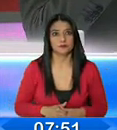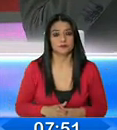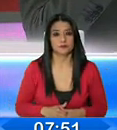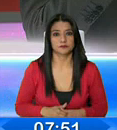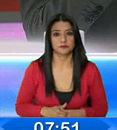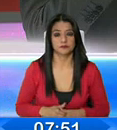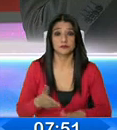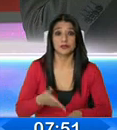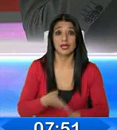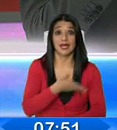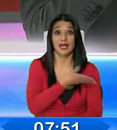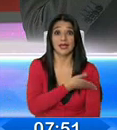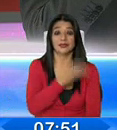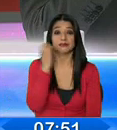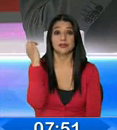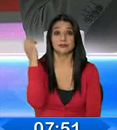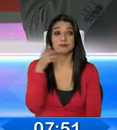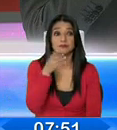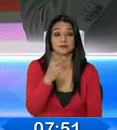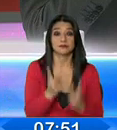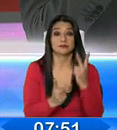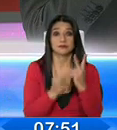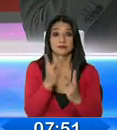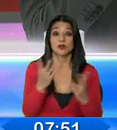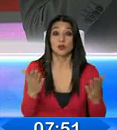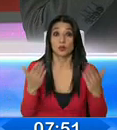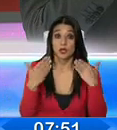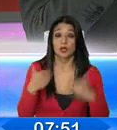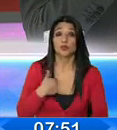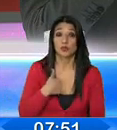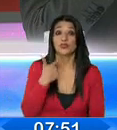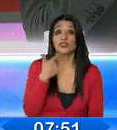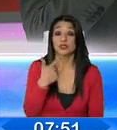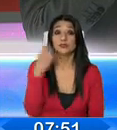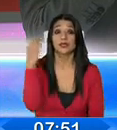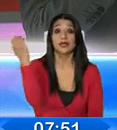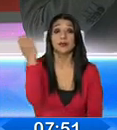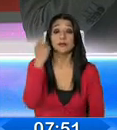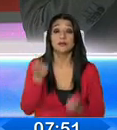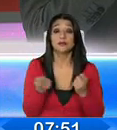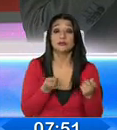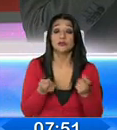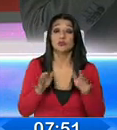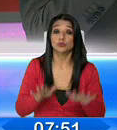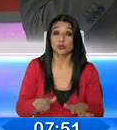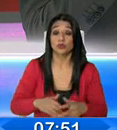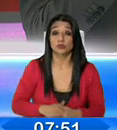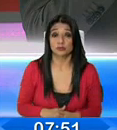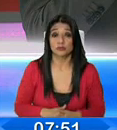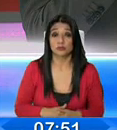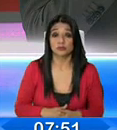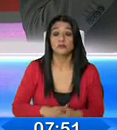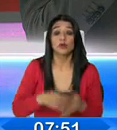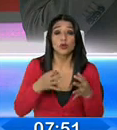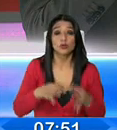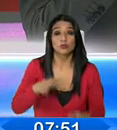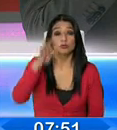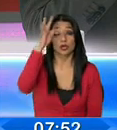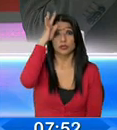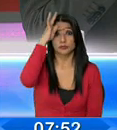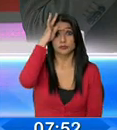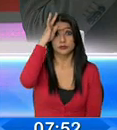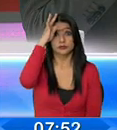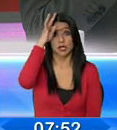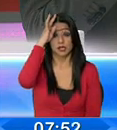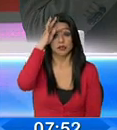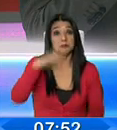Antes de la emergencia, yo visité la ciudad de Guayaquil y declaré una emergencia de control en uno de los hospitales en donde